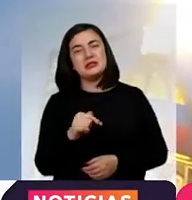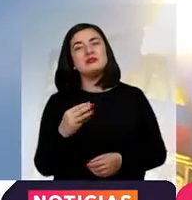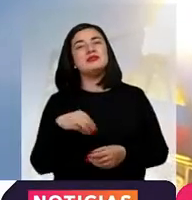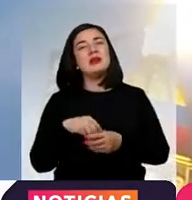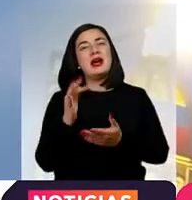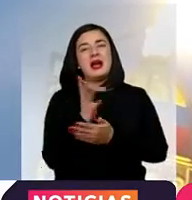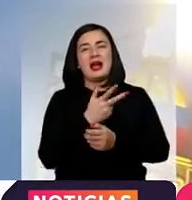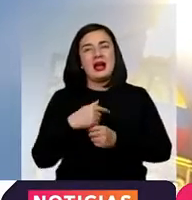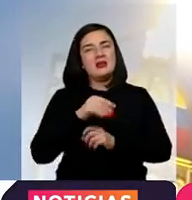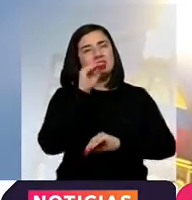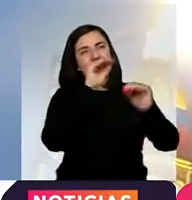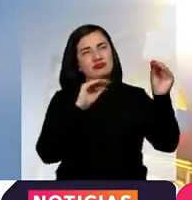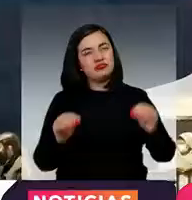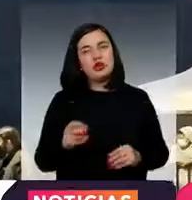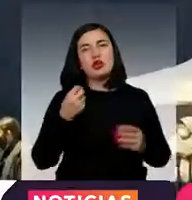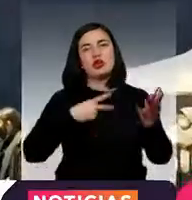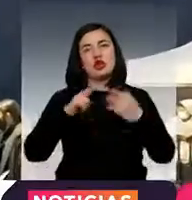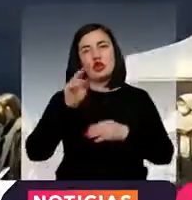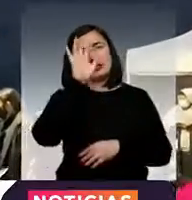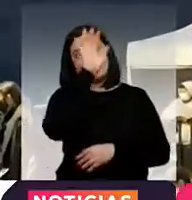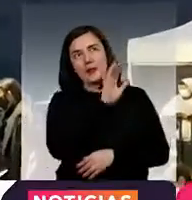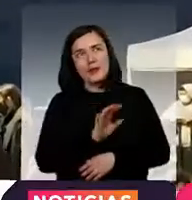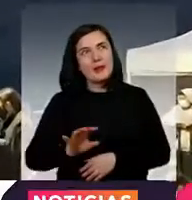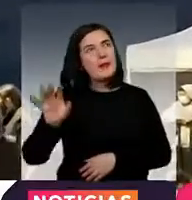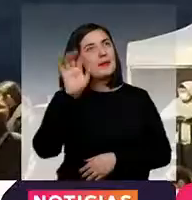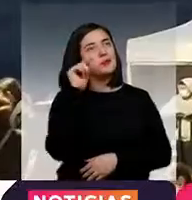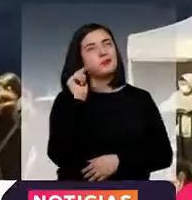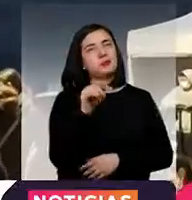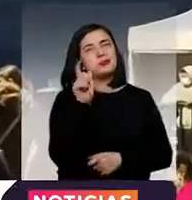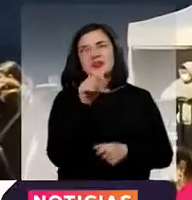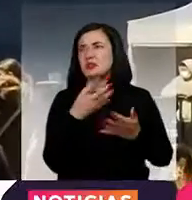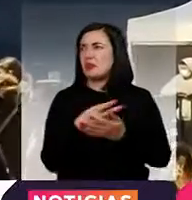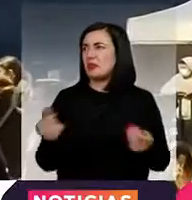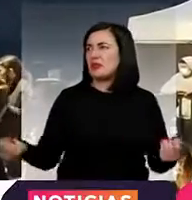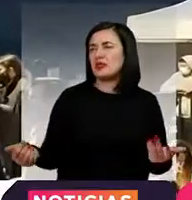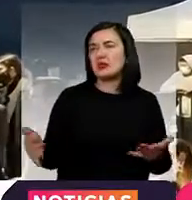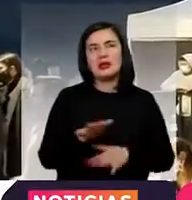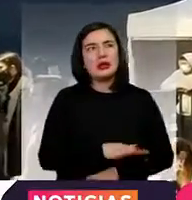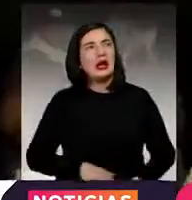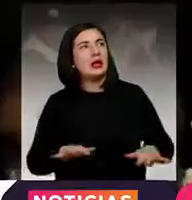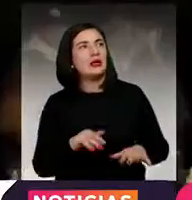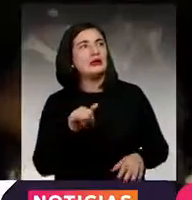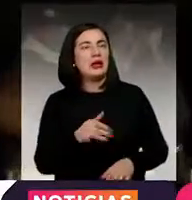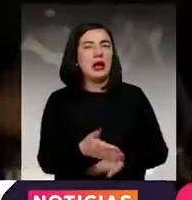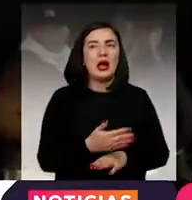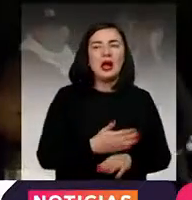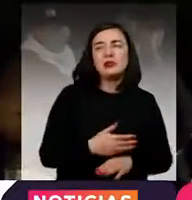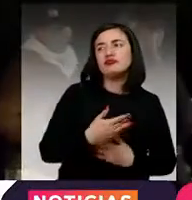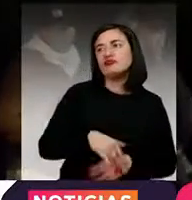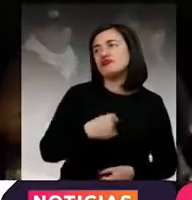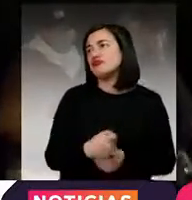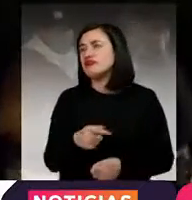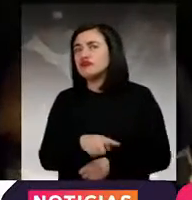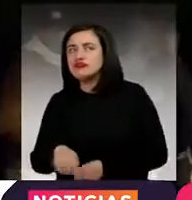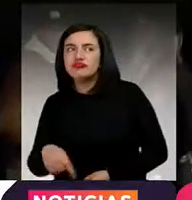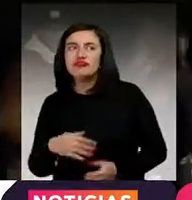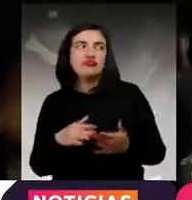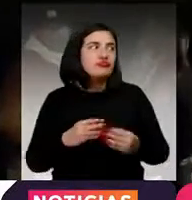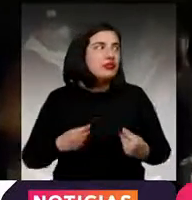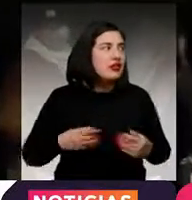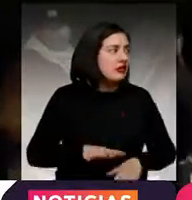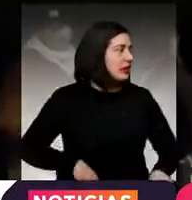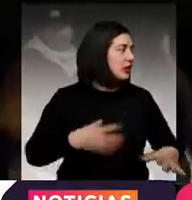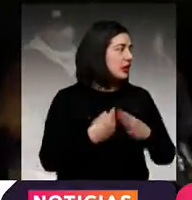por 12 retratos de los desaparecidos que hicieron de las calles su lugar de trabajo y habitación. Inicialmente, como que la herramienta